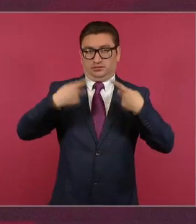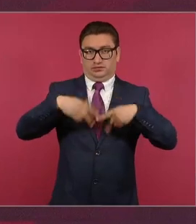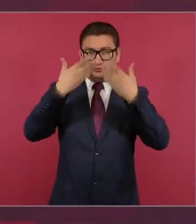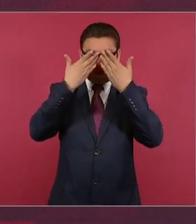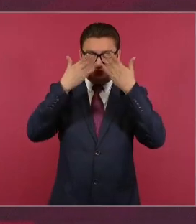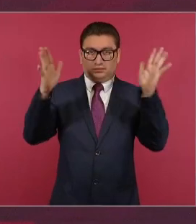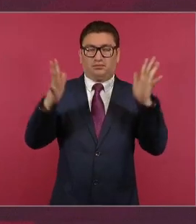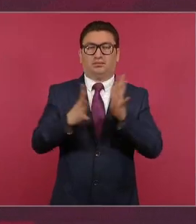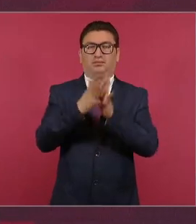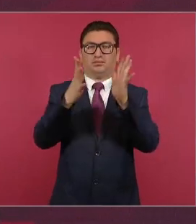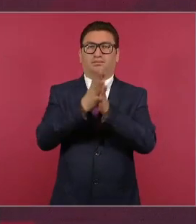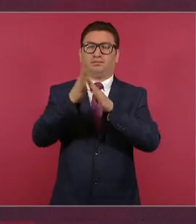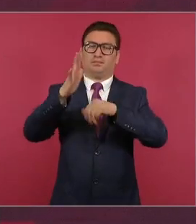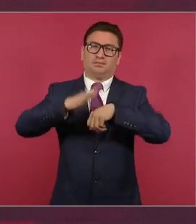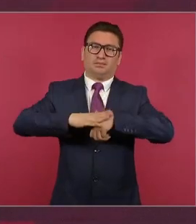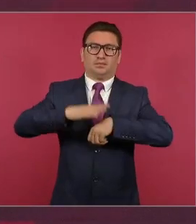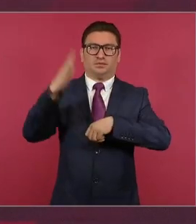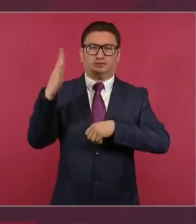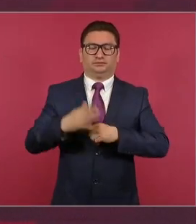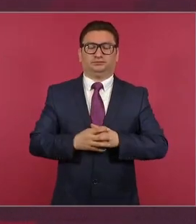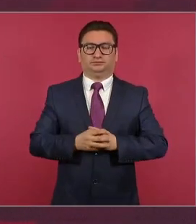más.